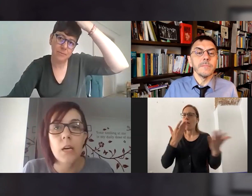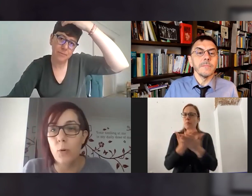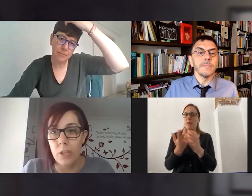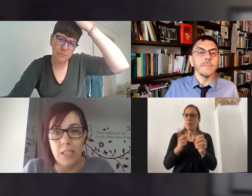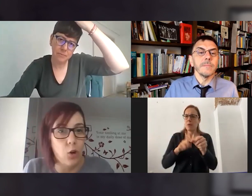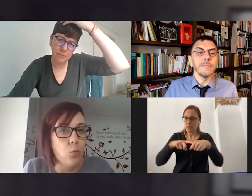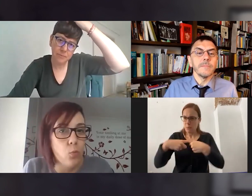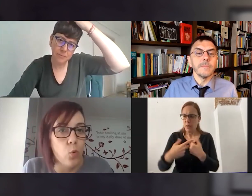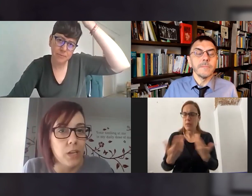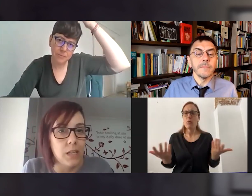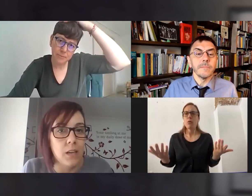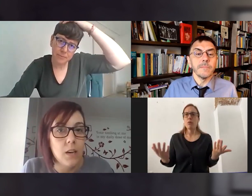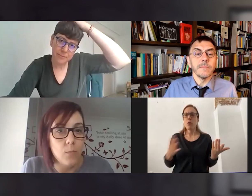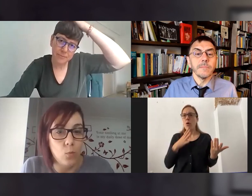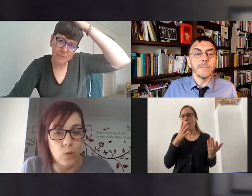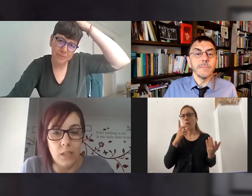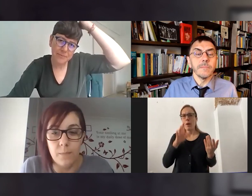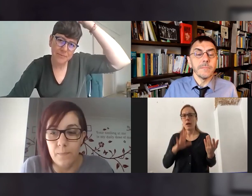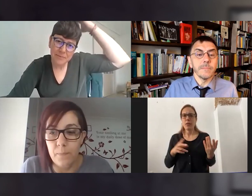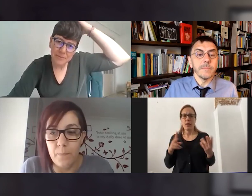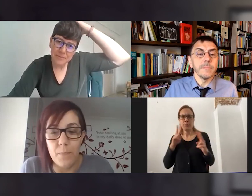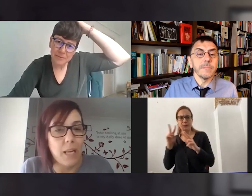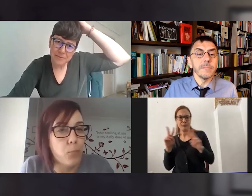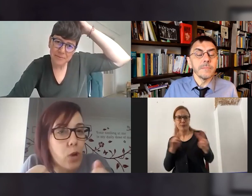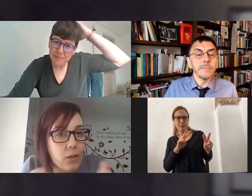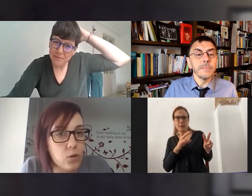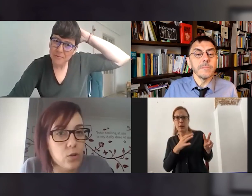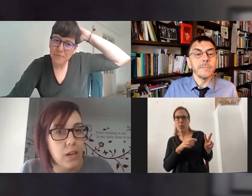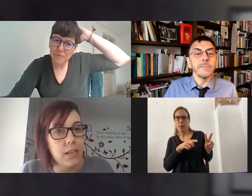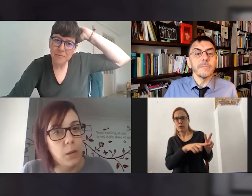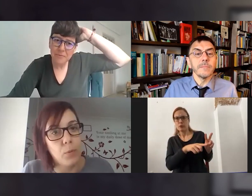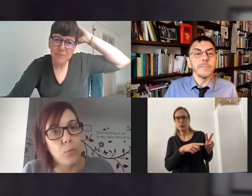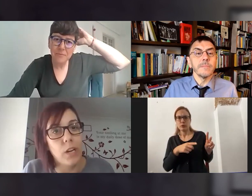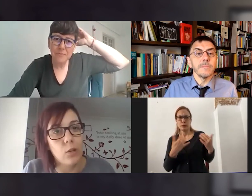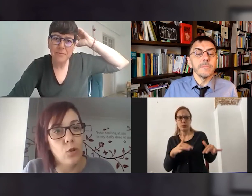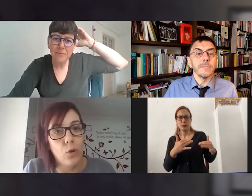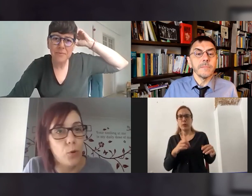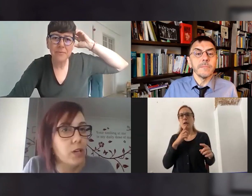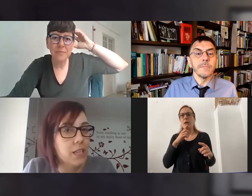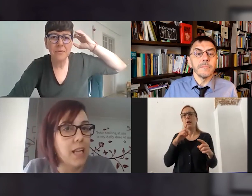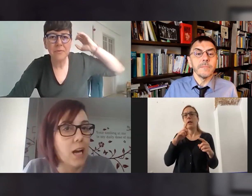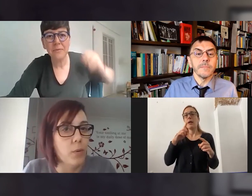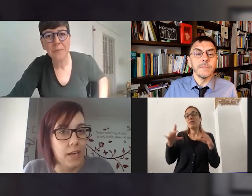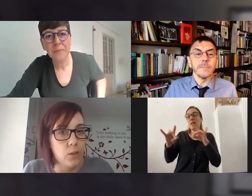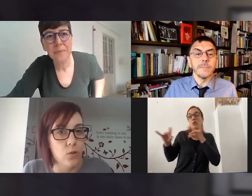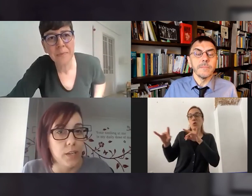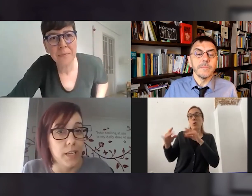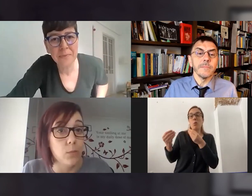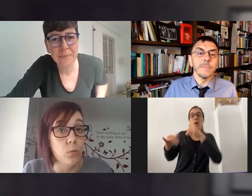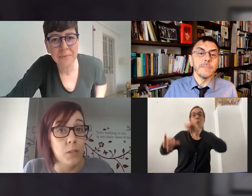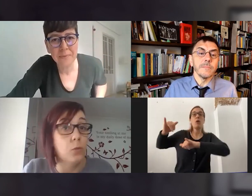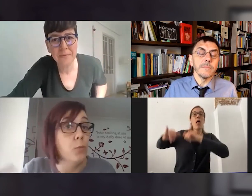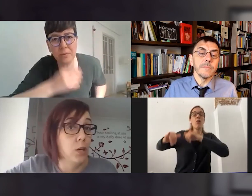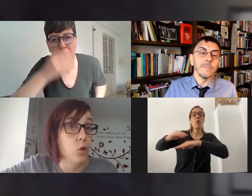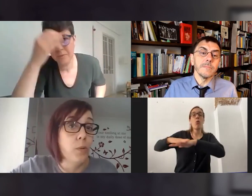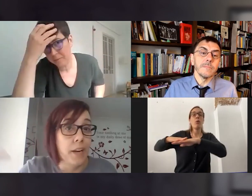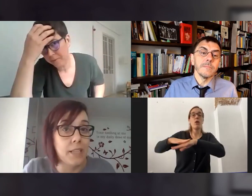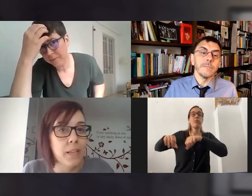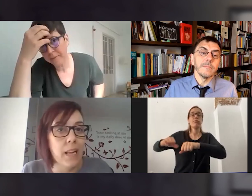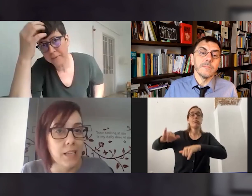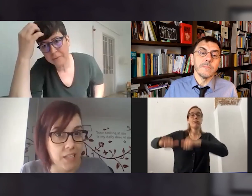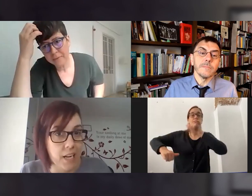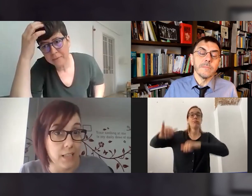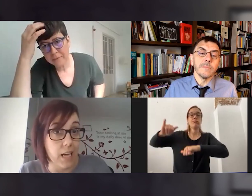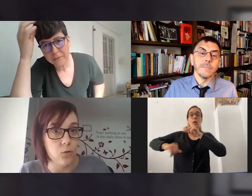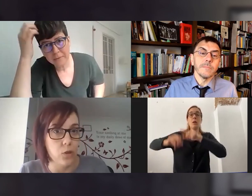participación, porque están como muy, muy manipulados en el propio territorio por quien está gobernando en ese momento y por quien gobierna